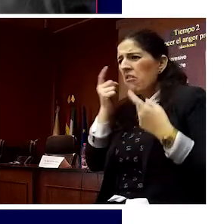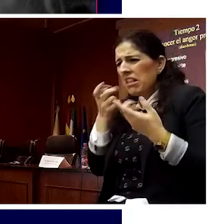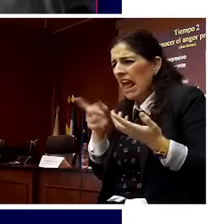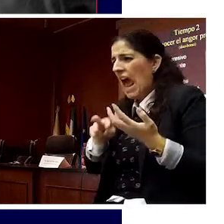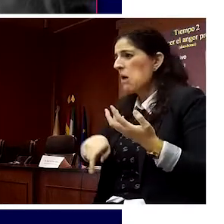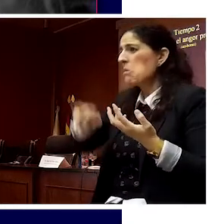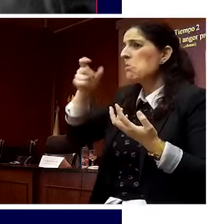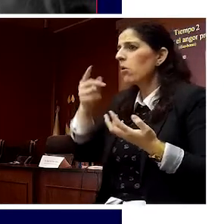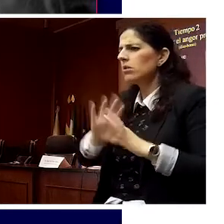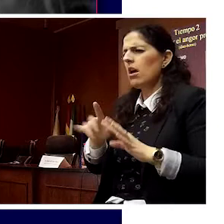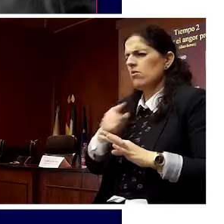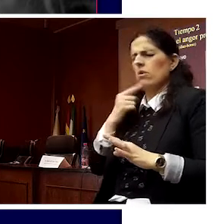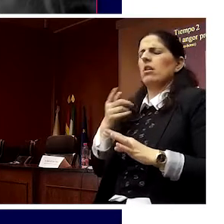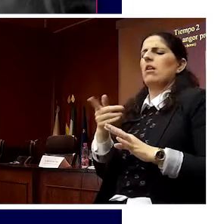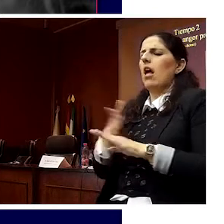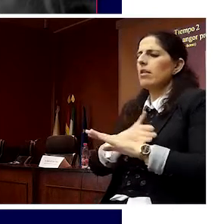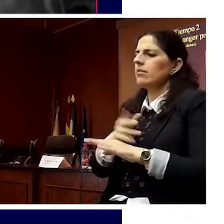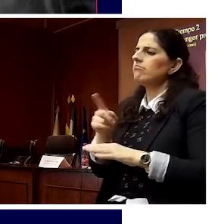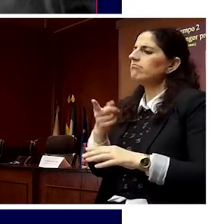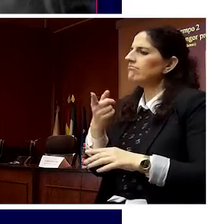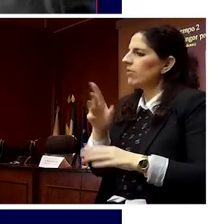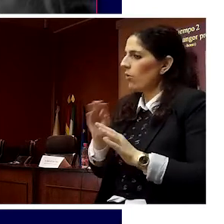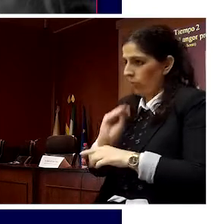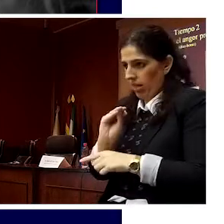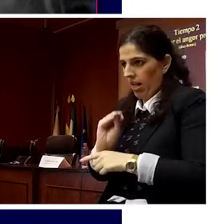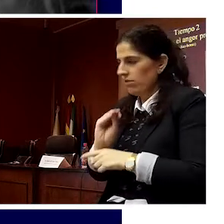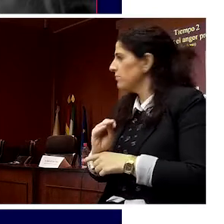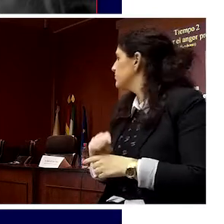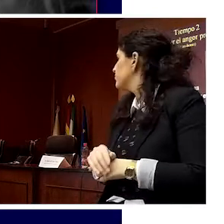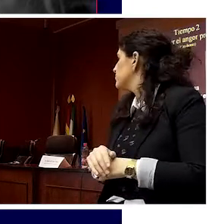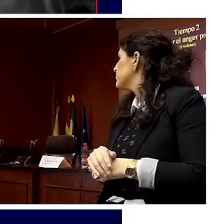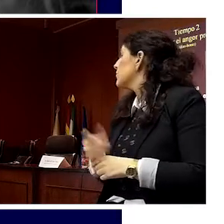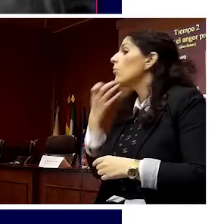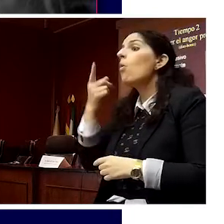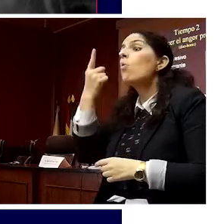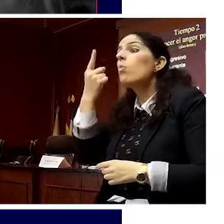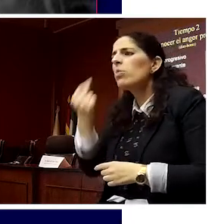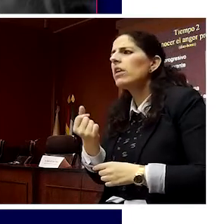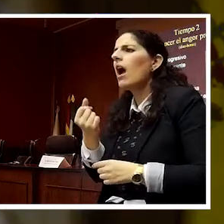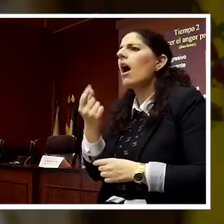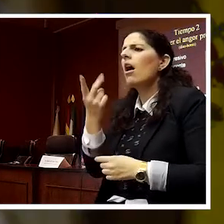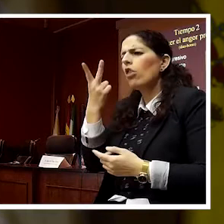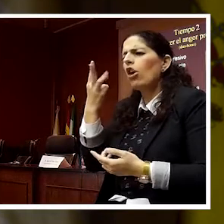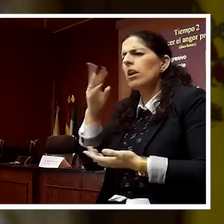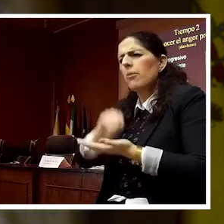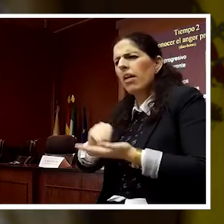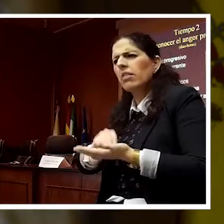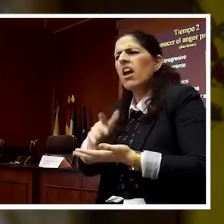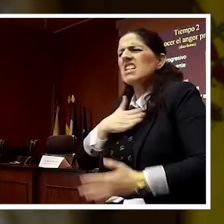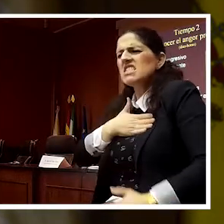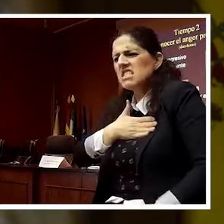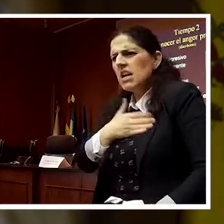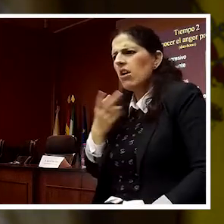una situación clave. También la repetición durante un mismo día de varios episodios o la situación